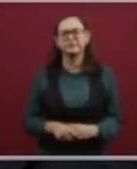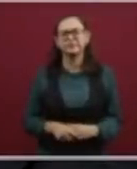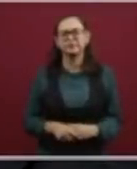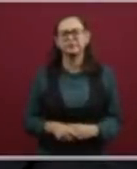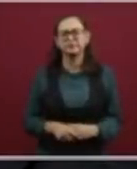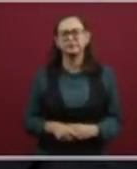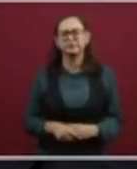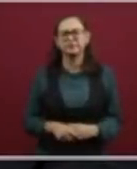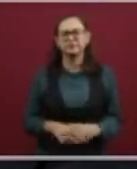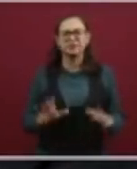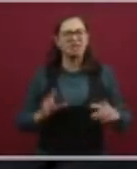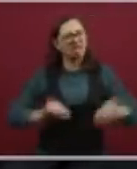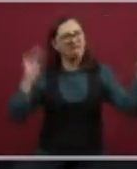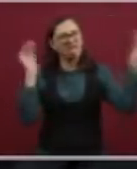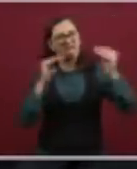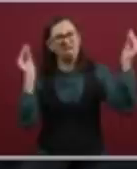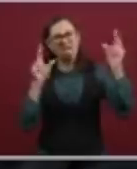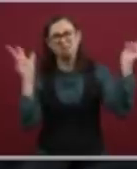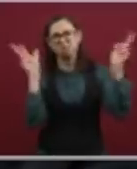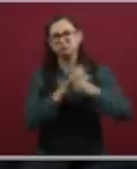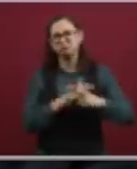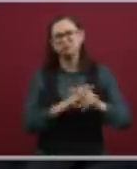y no vamos a pelearnos